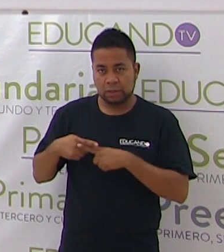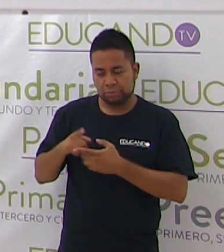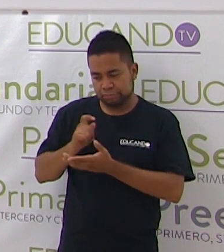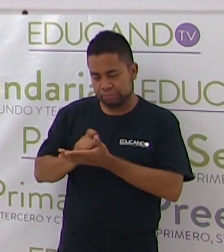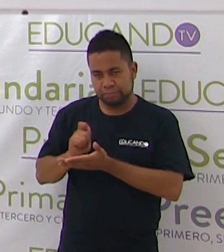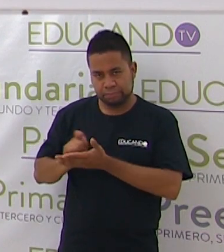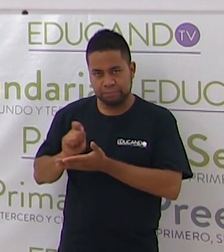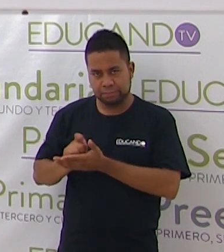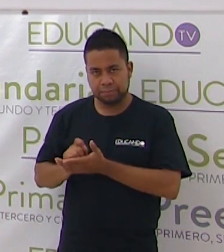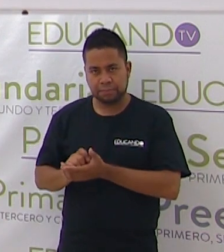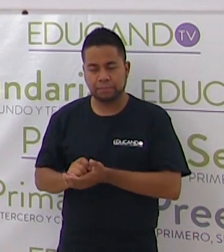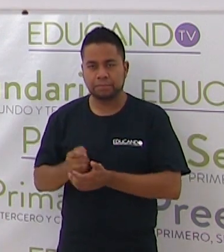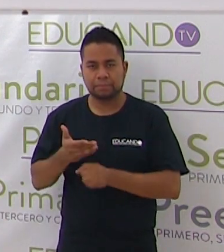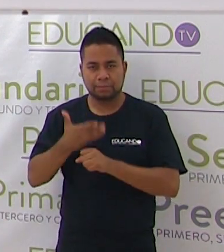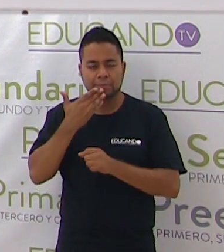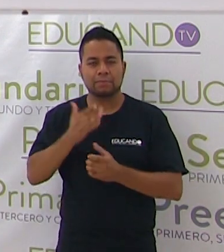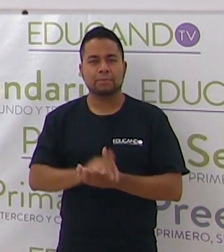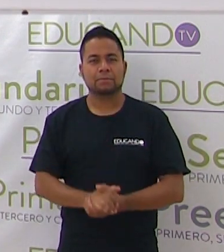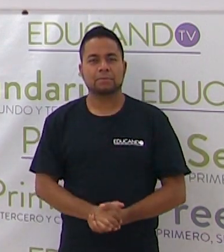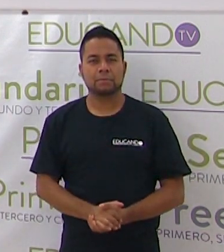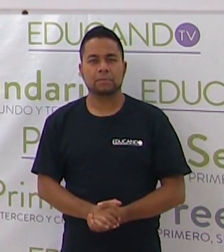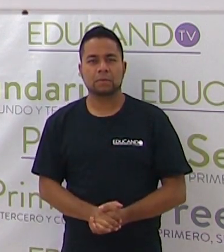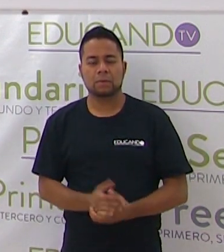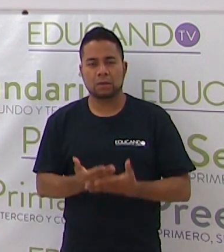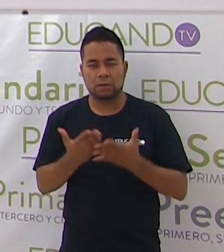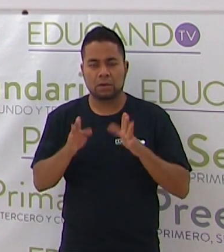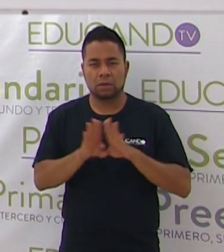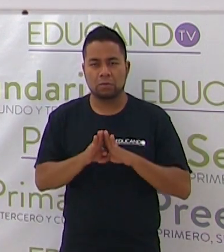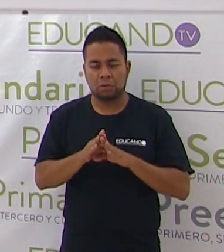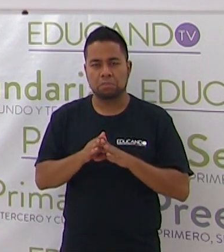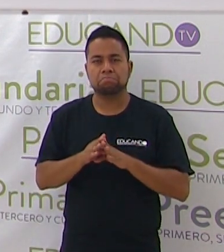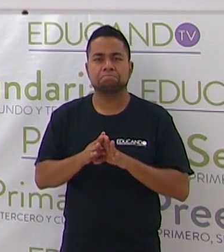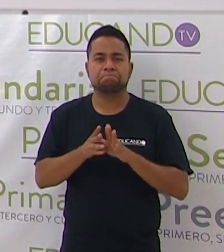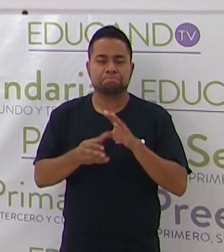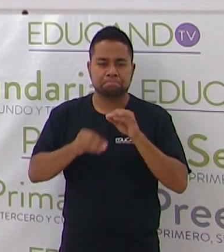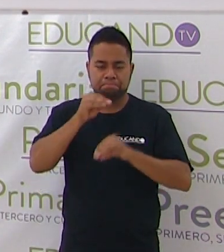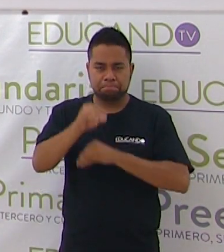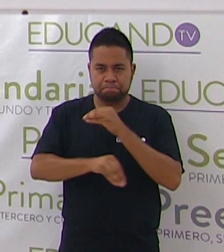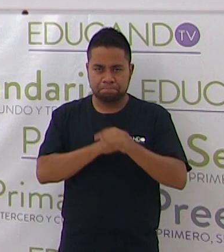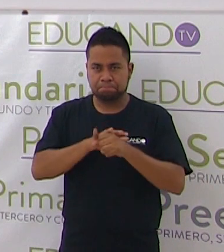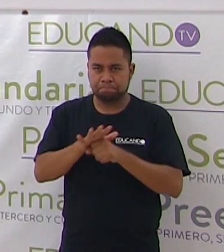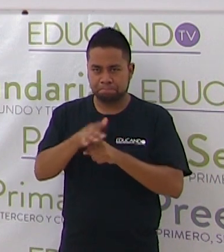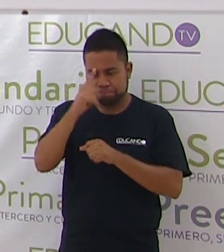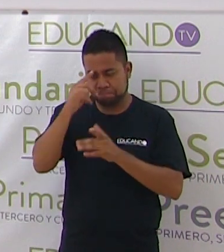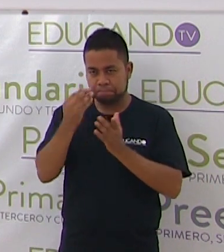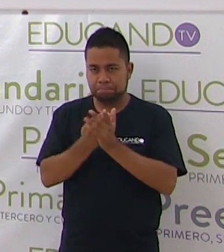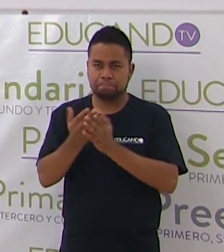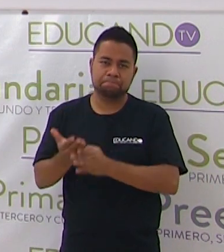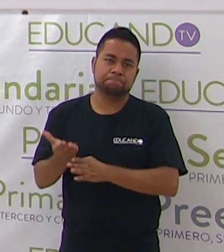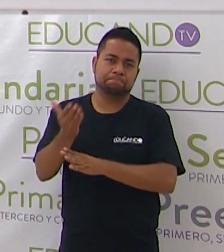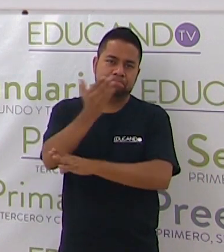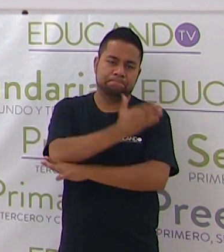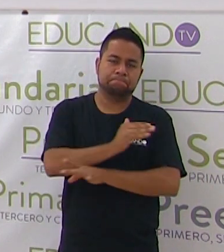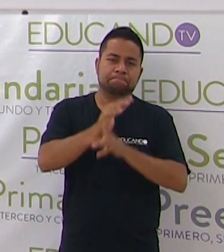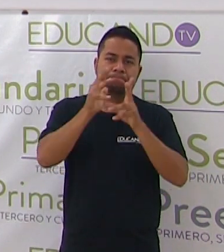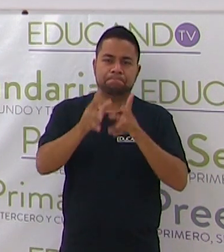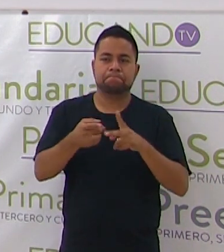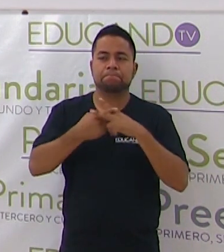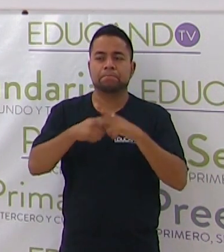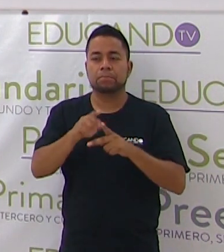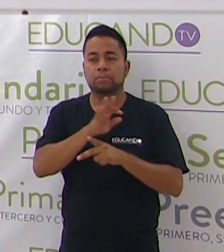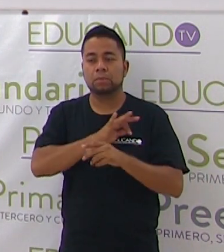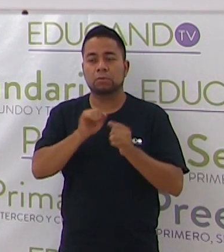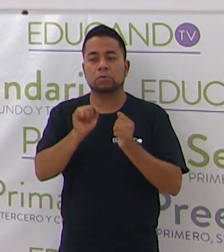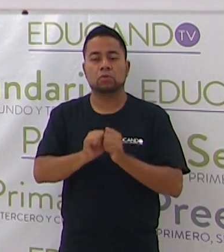escribiendo. Muy bien. Pues ahora que ya recapitulamos todo lo que vimos en la sesión anterior, vamos a empezar